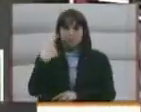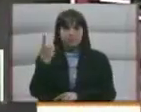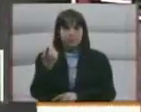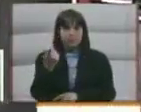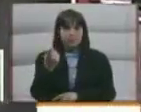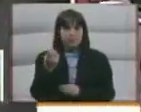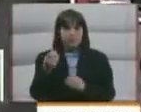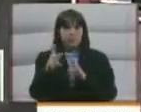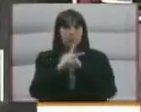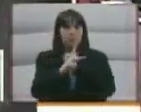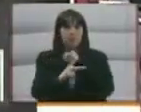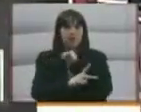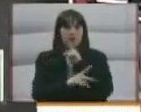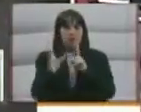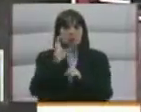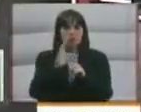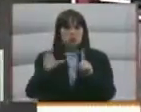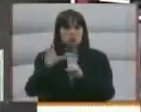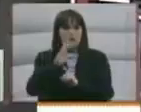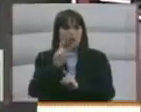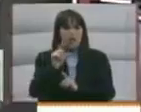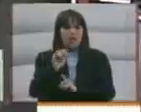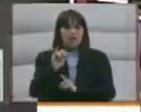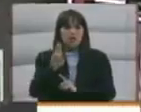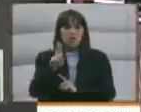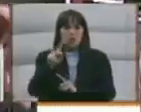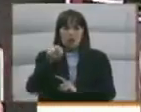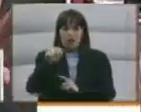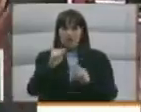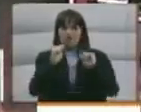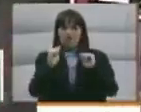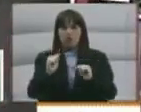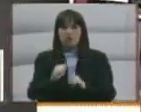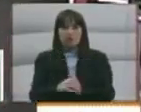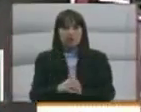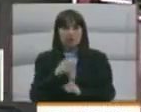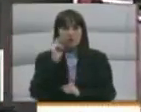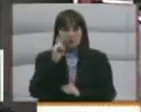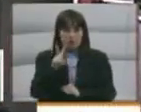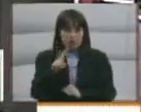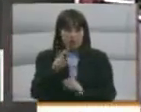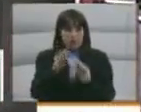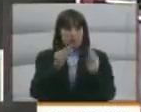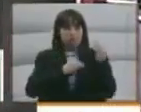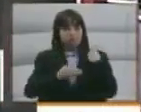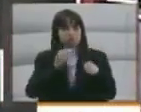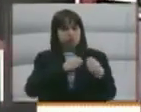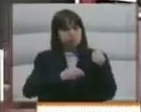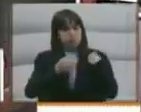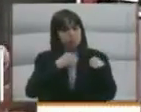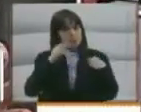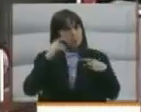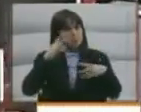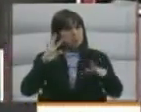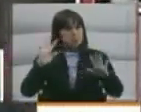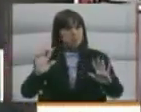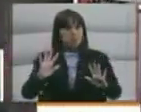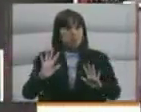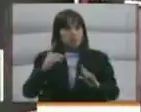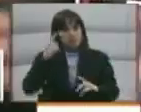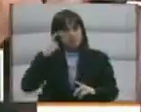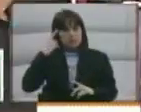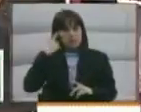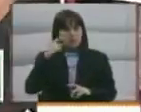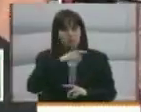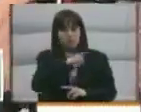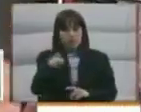Parque Cultural Tiuna el Fuerte. Quizás los más avisados pueden saber, pero yo estoy seguro, y ustedes me lo van a